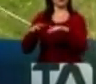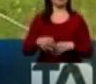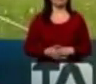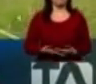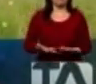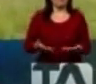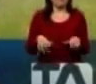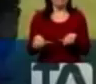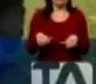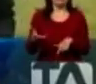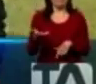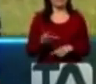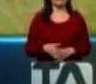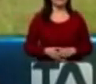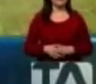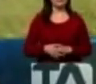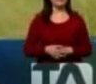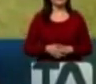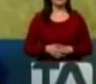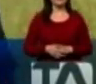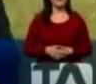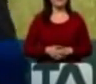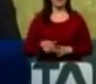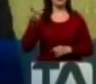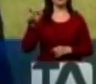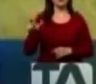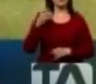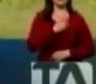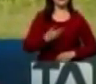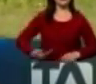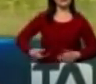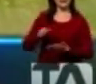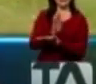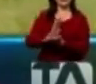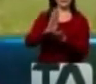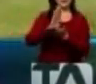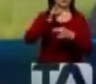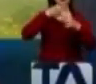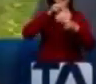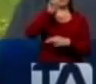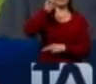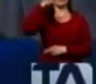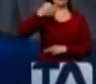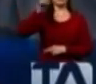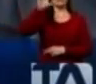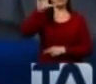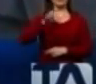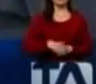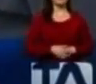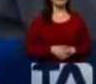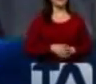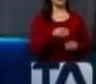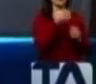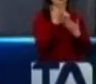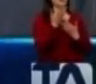a todo este espacio público. Vamos a hablar con don Ángel, él es el presidente del barrio, para que nos cuente cuál es la situación, don Ángel.